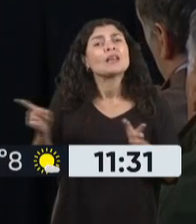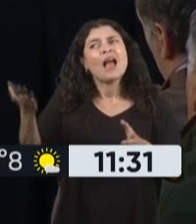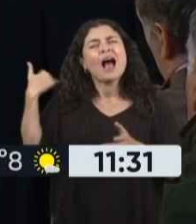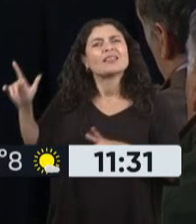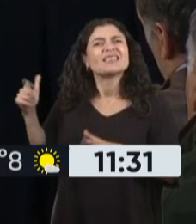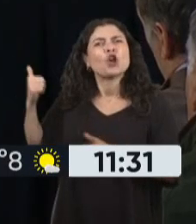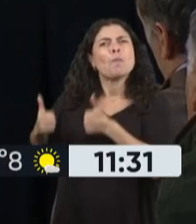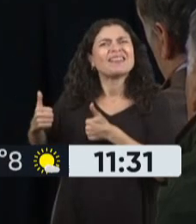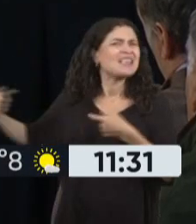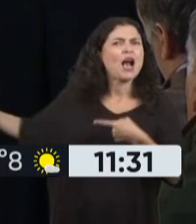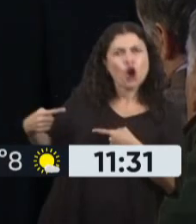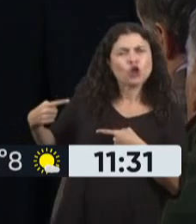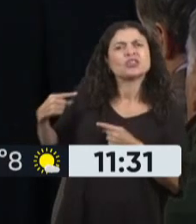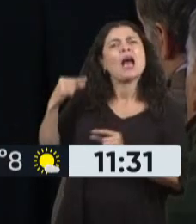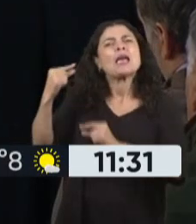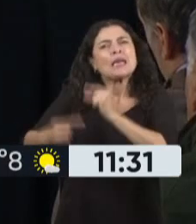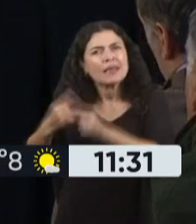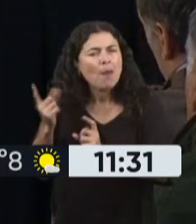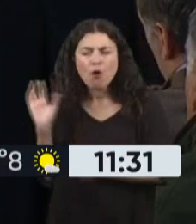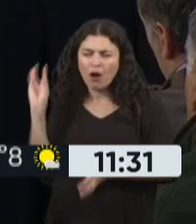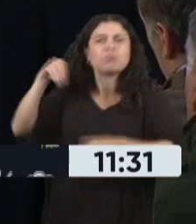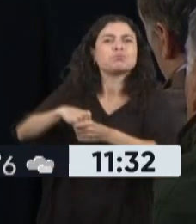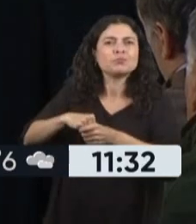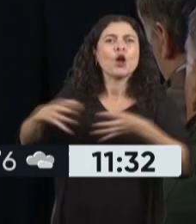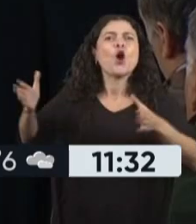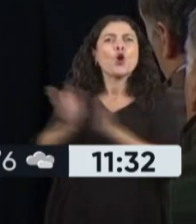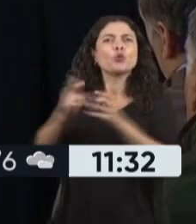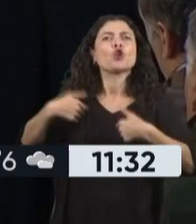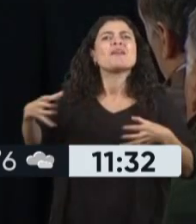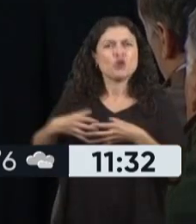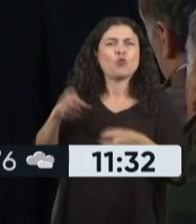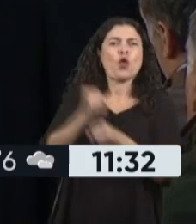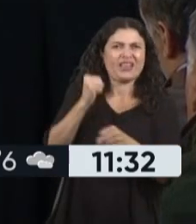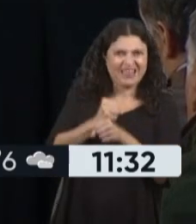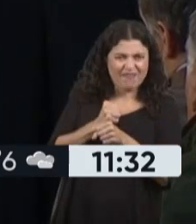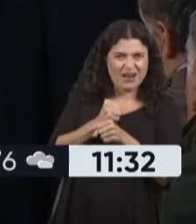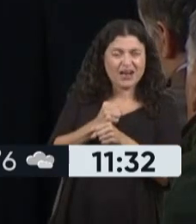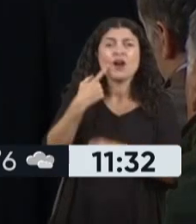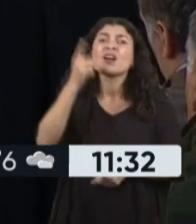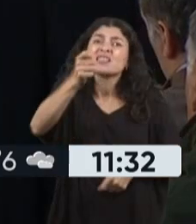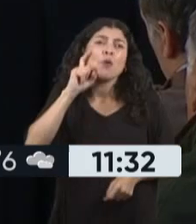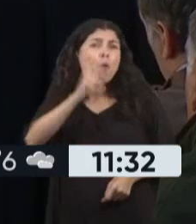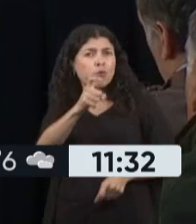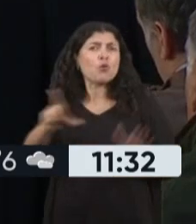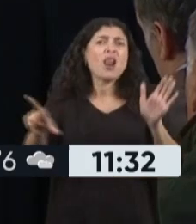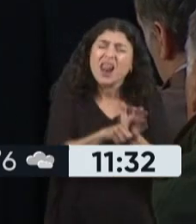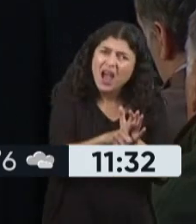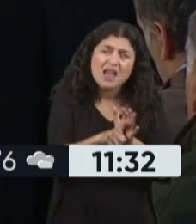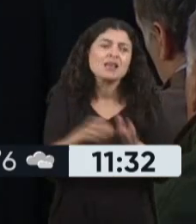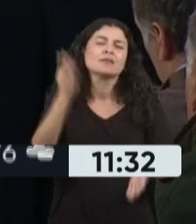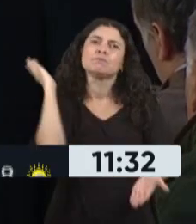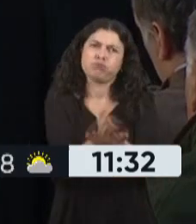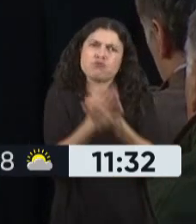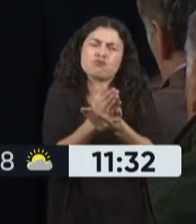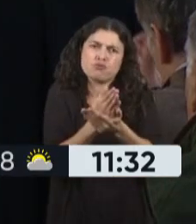gobierno, que era en materia de seguridad: el que las hace, las paga. Los buenos son los de azul. Y los hijos de